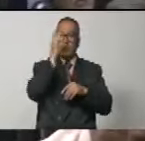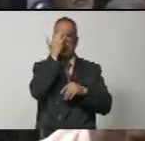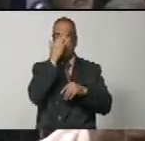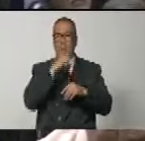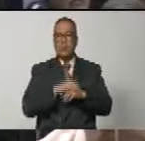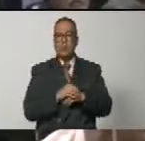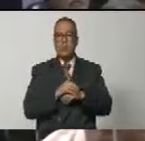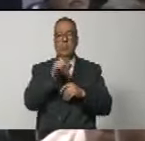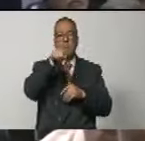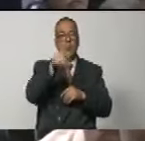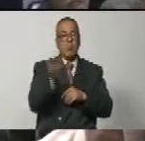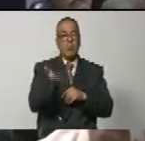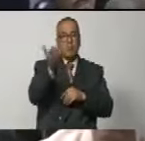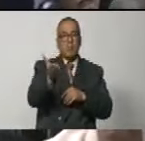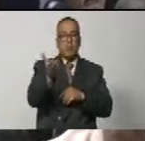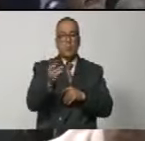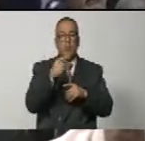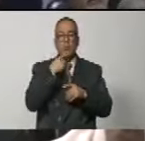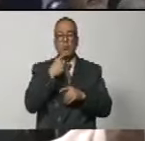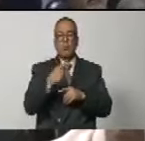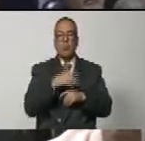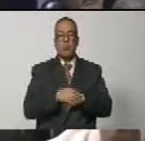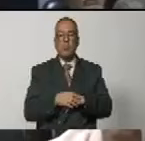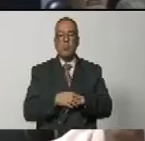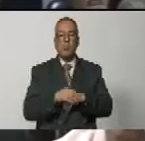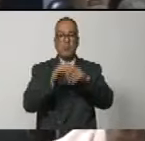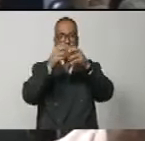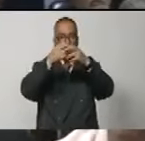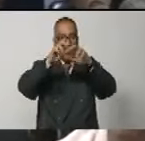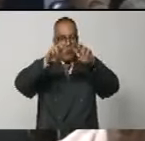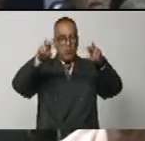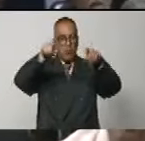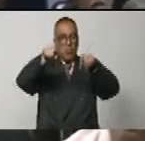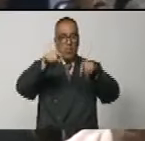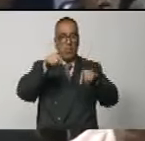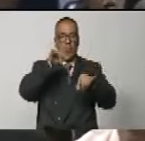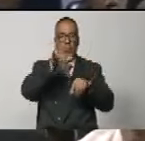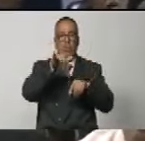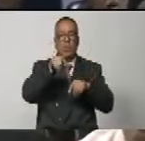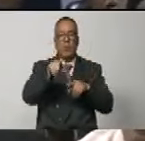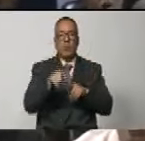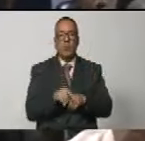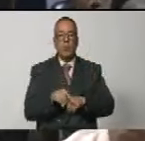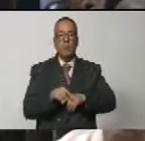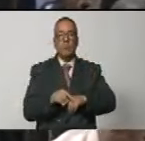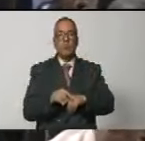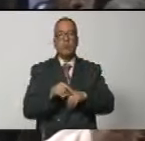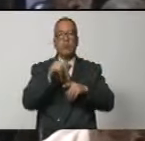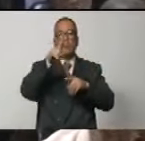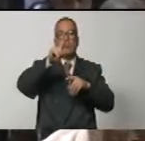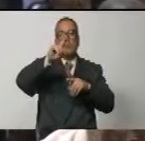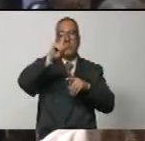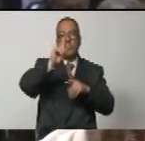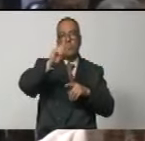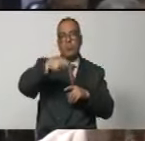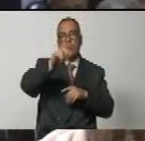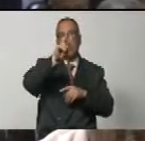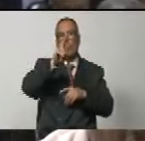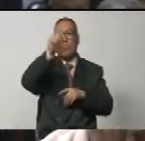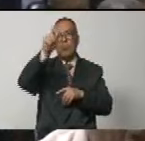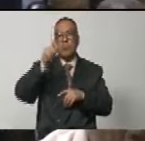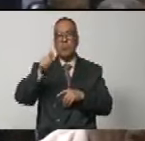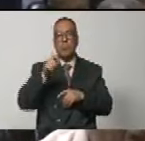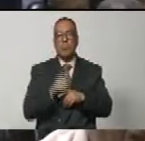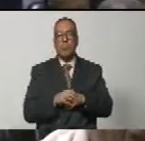febrero. Y es importante destacarlo y resaltarlo porque el mismo se ubicó en 1,2%. Es